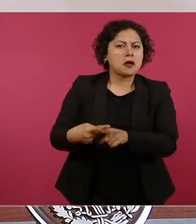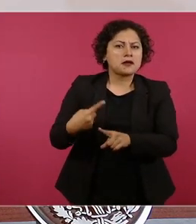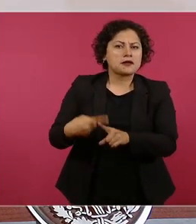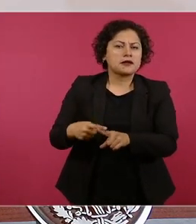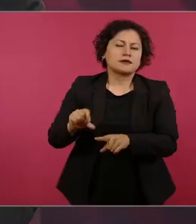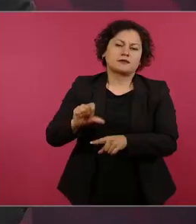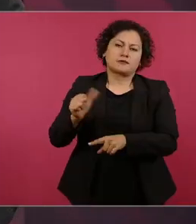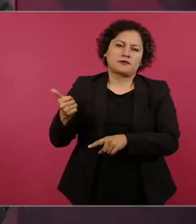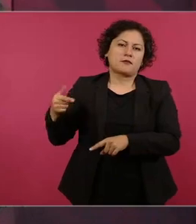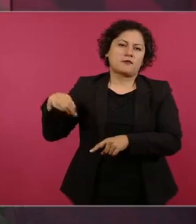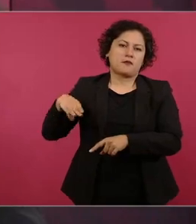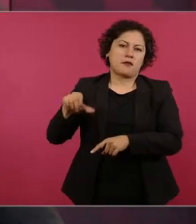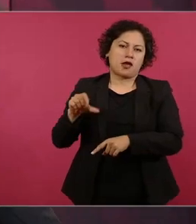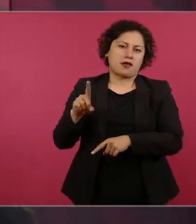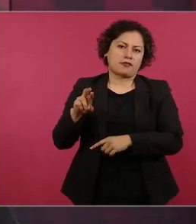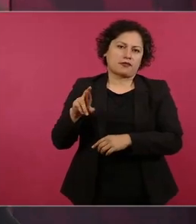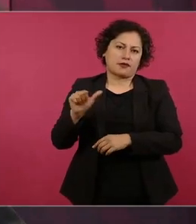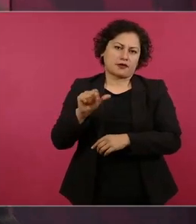nosotros